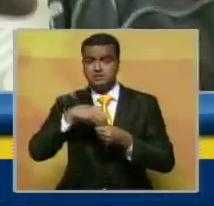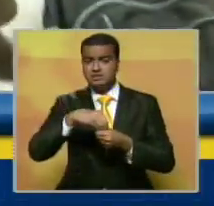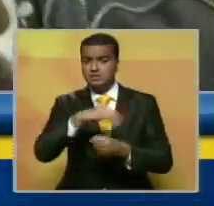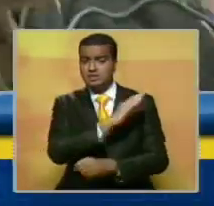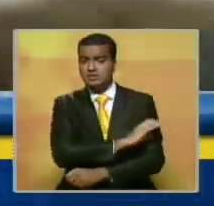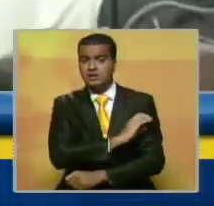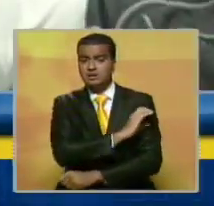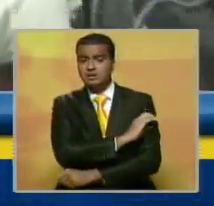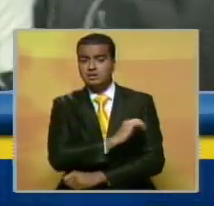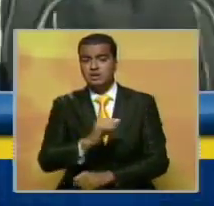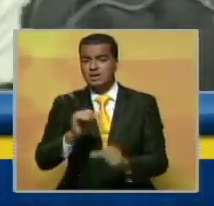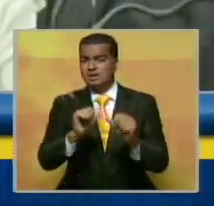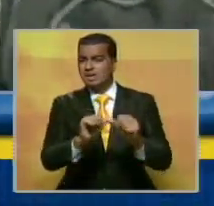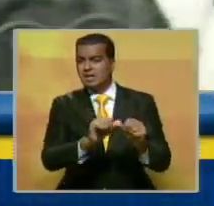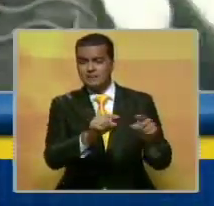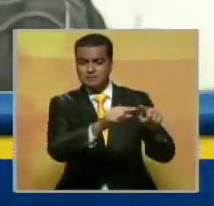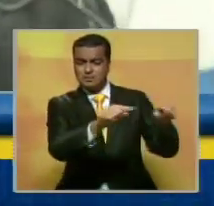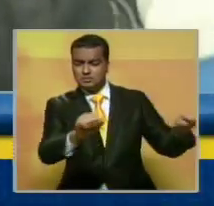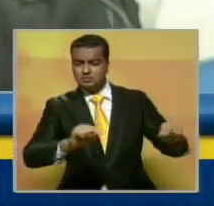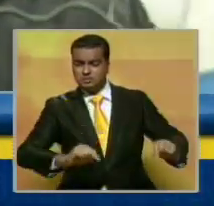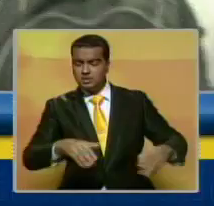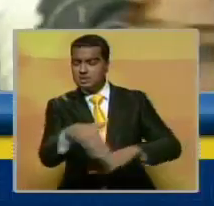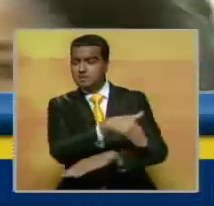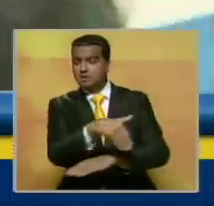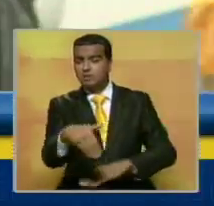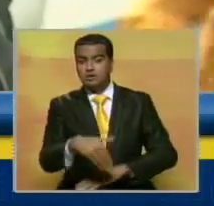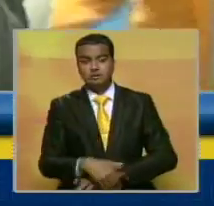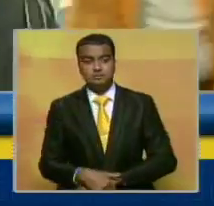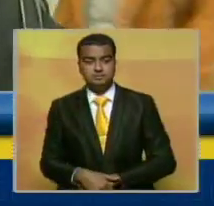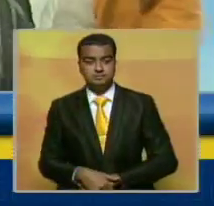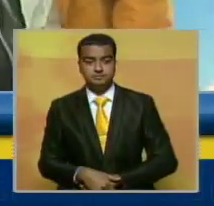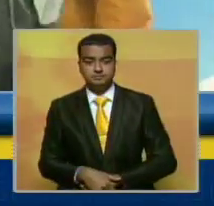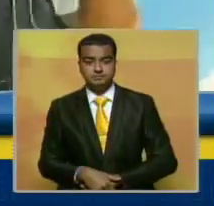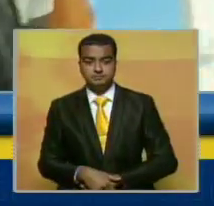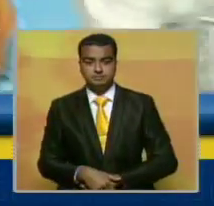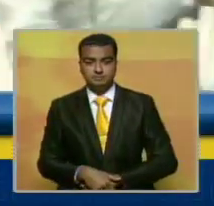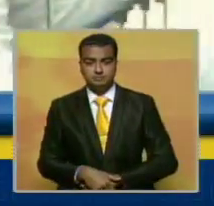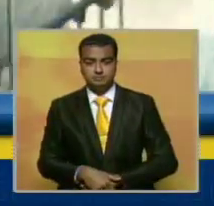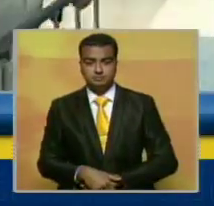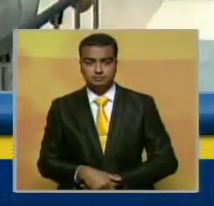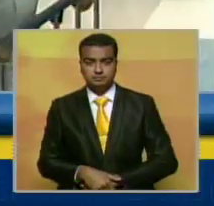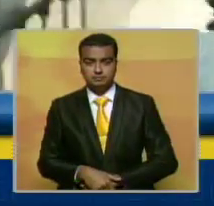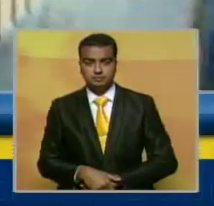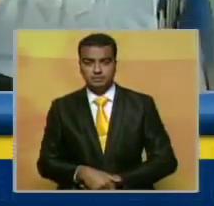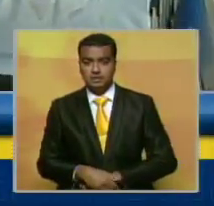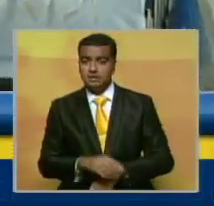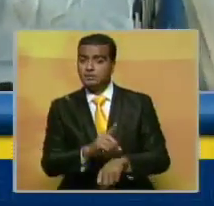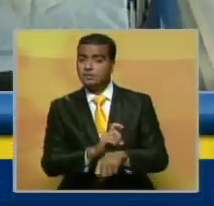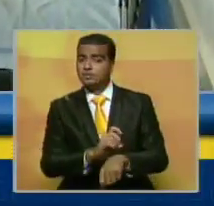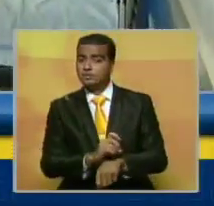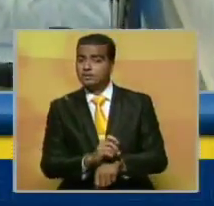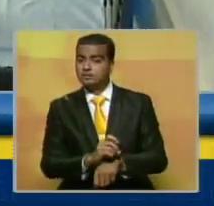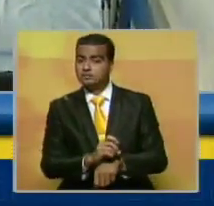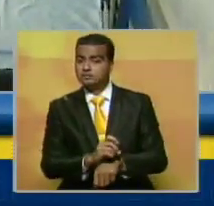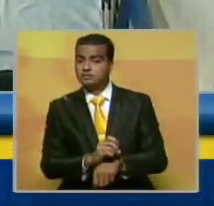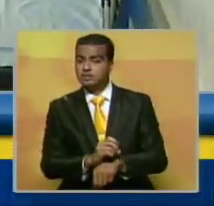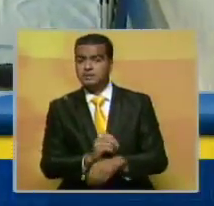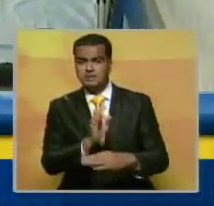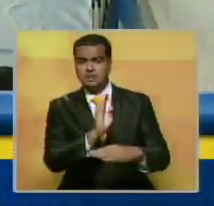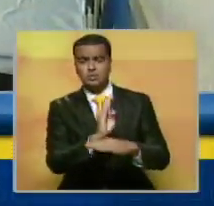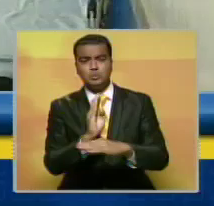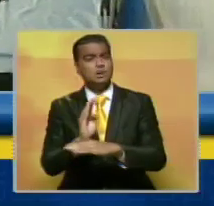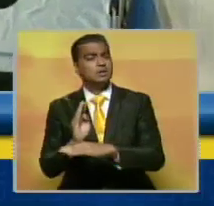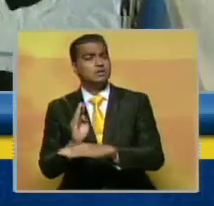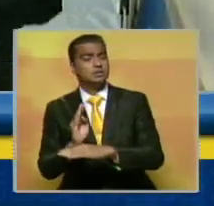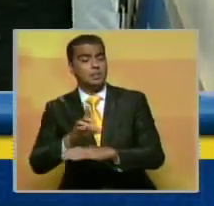que queda a escasas cuadras de la avenida Cedeño, donde ocurrieron los hechos. En este momento todavía continúa en la unidad de cuidados